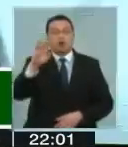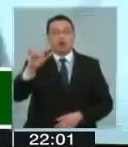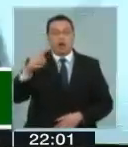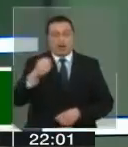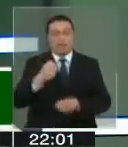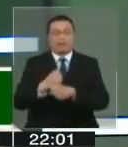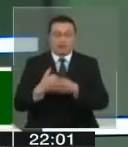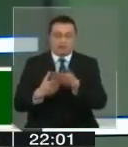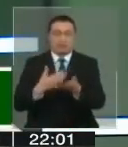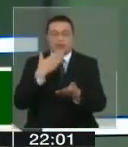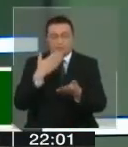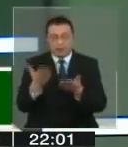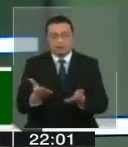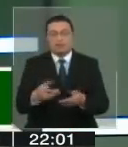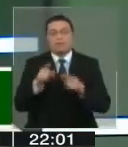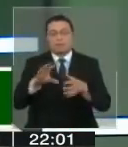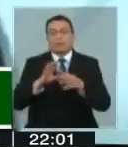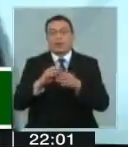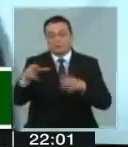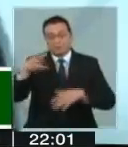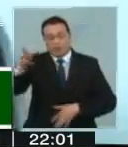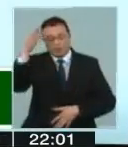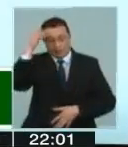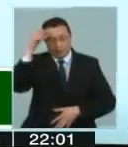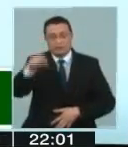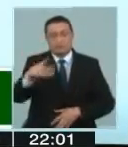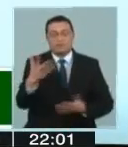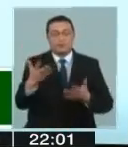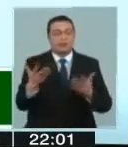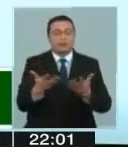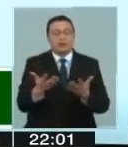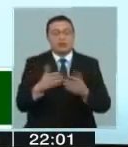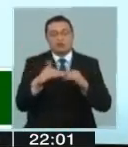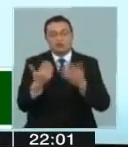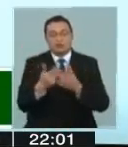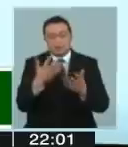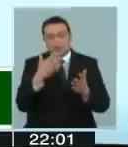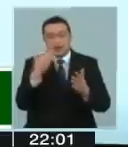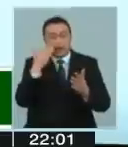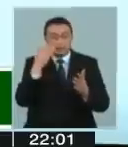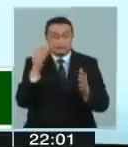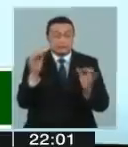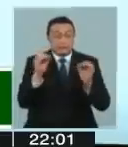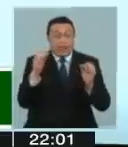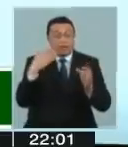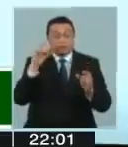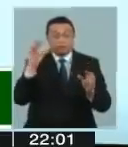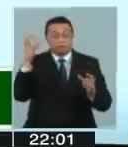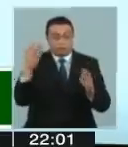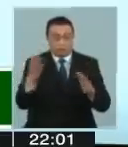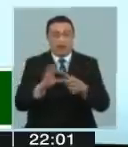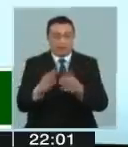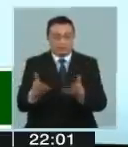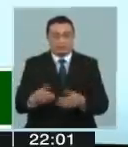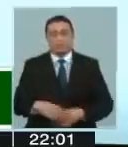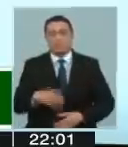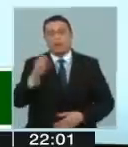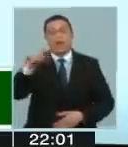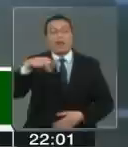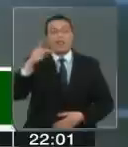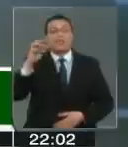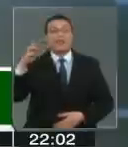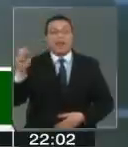Muchas gracias por acompañarnos hoy día para ayudarnos a entender un tema al que sabemos pocaso, por no decir nada, la verdad, así que muchas gracias. Andrea Mira,